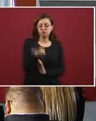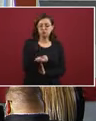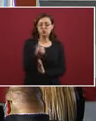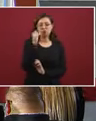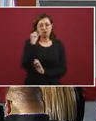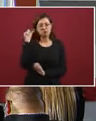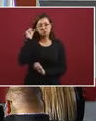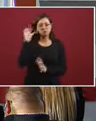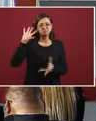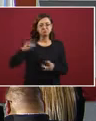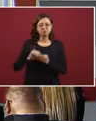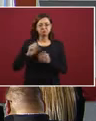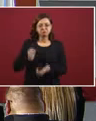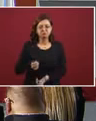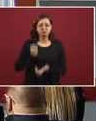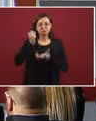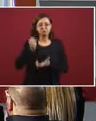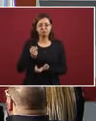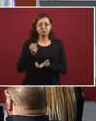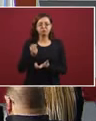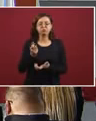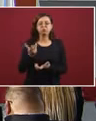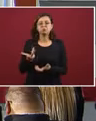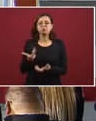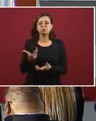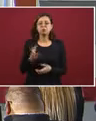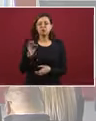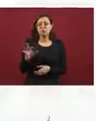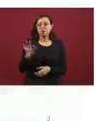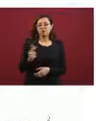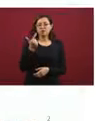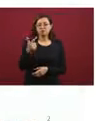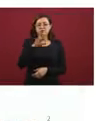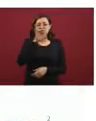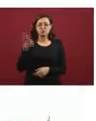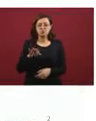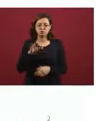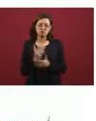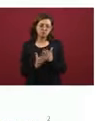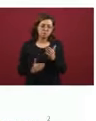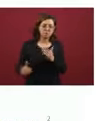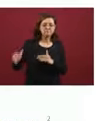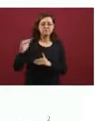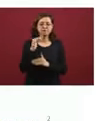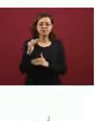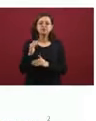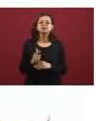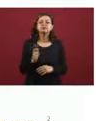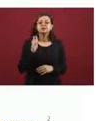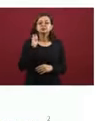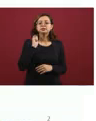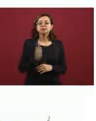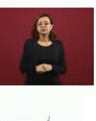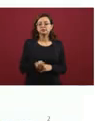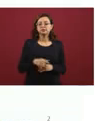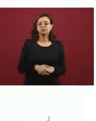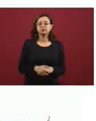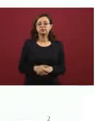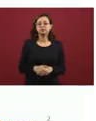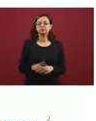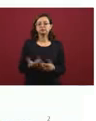ayer, un sobreprecio equivalente al 47%, es decir, lo que estamos